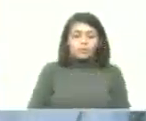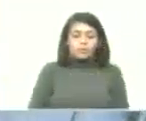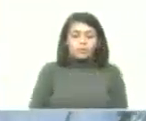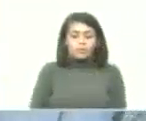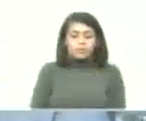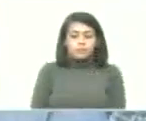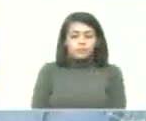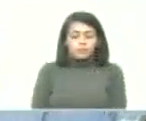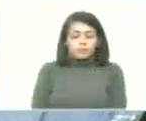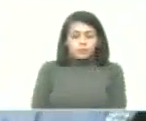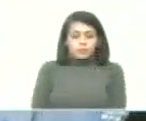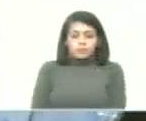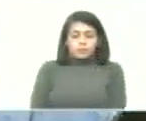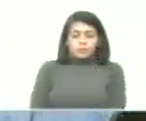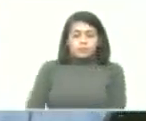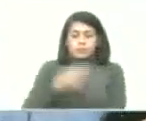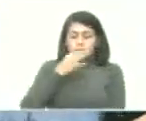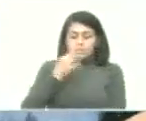No, seguramente,